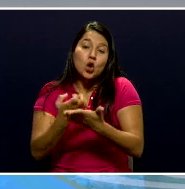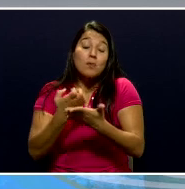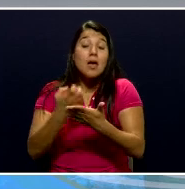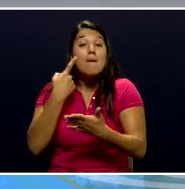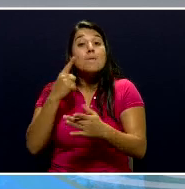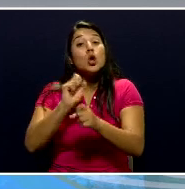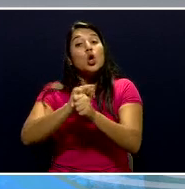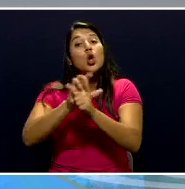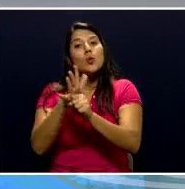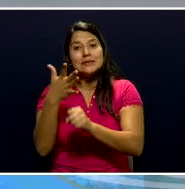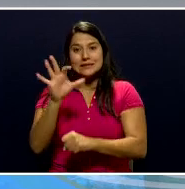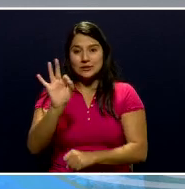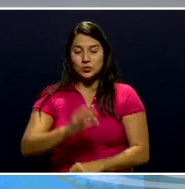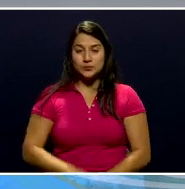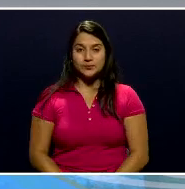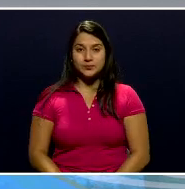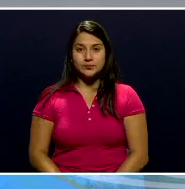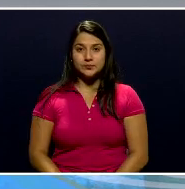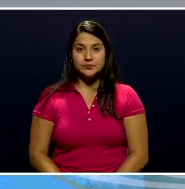COVID-19.